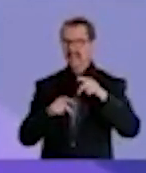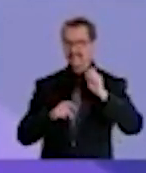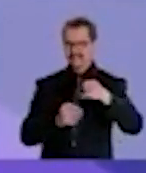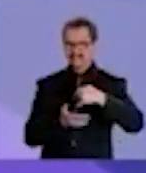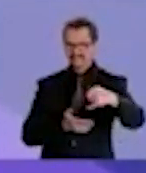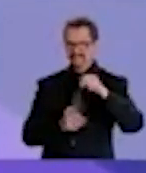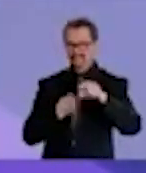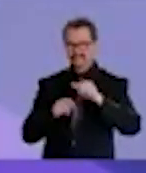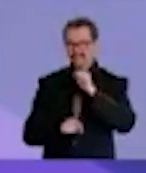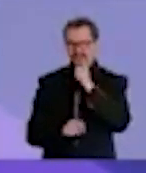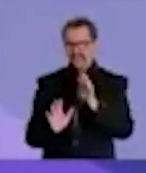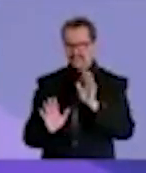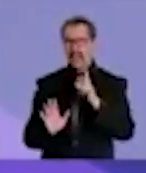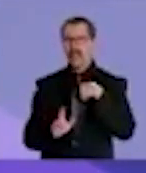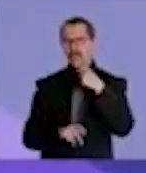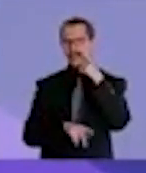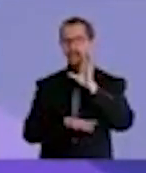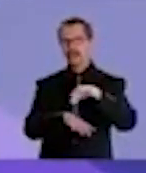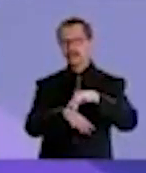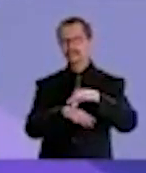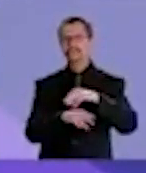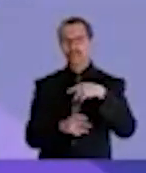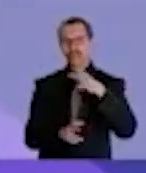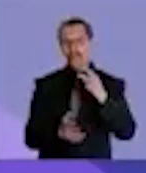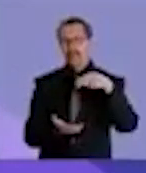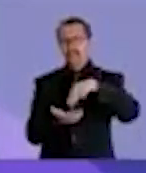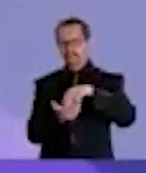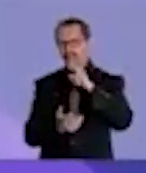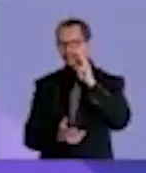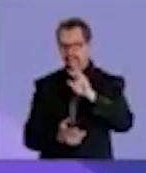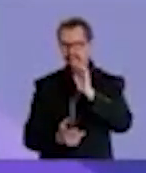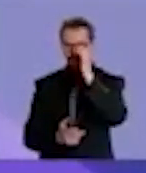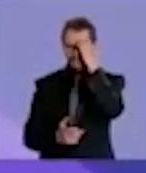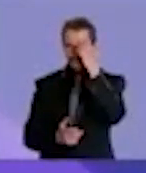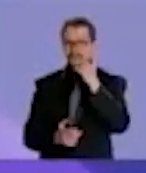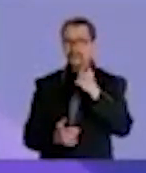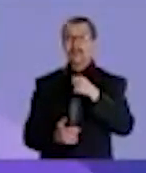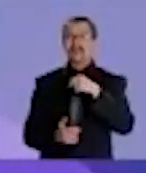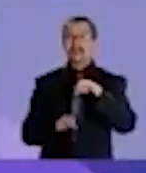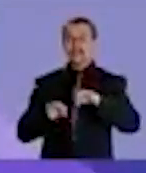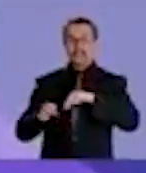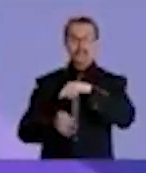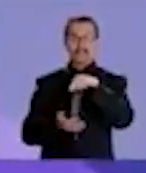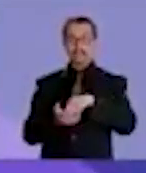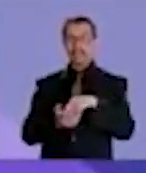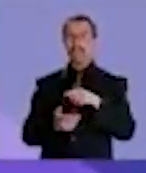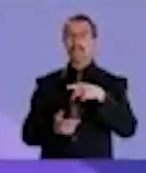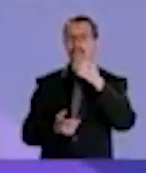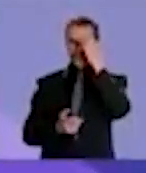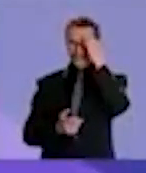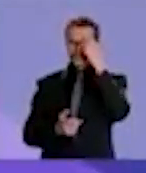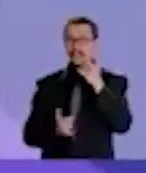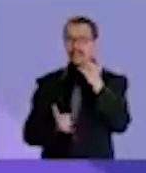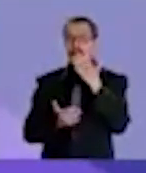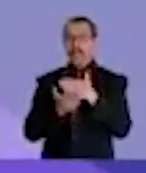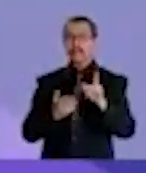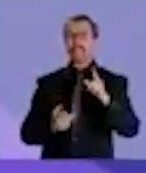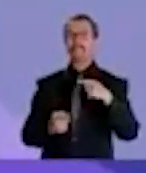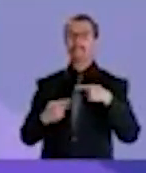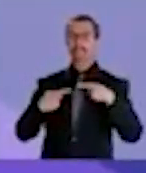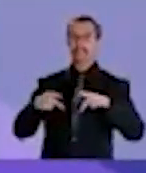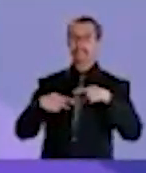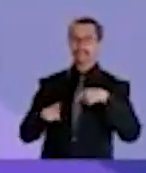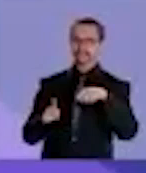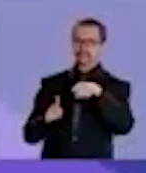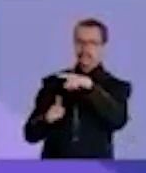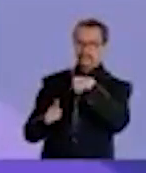guerrero trabajado en esa sierra y creo que no es nada más el tema de pobreza y un poquito no es estar en contra de lo que dijiste sino un poco de